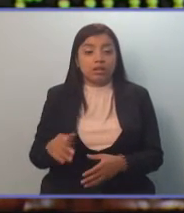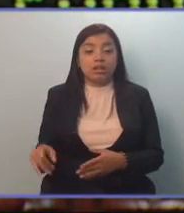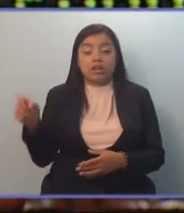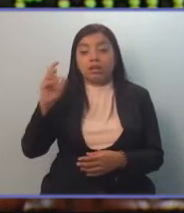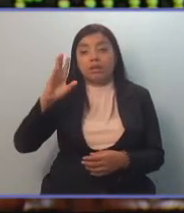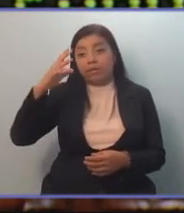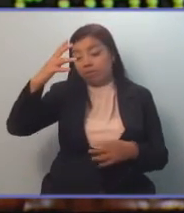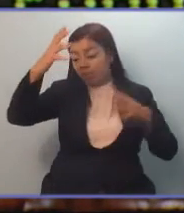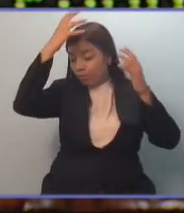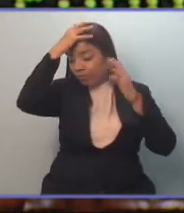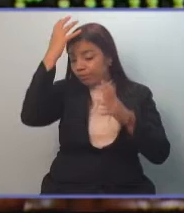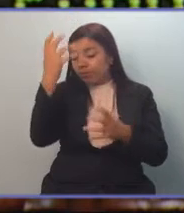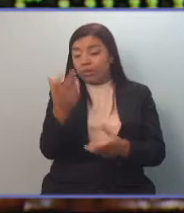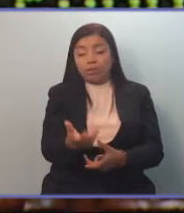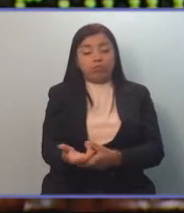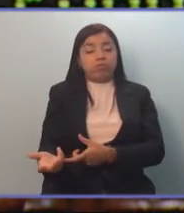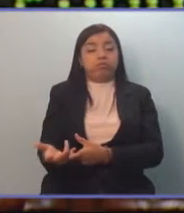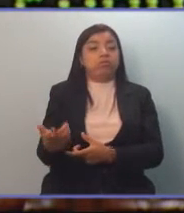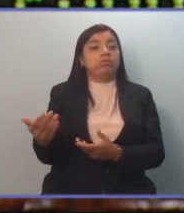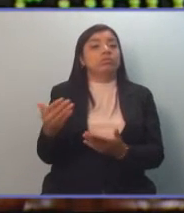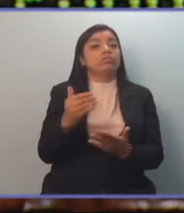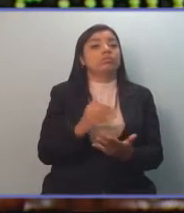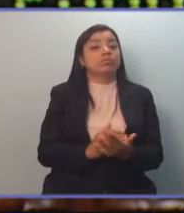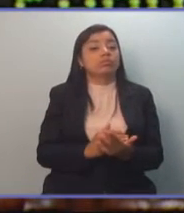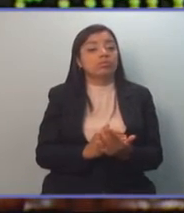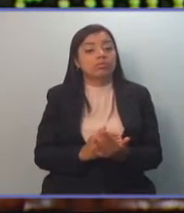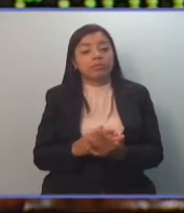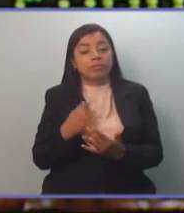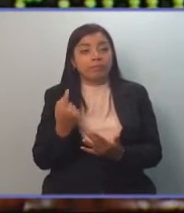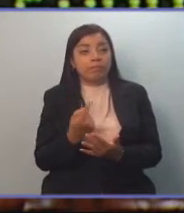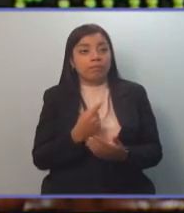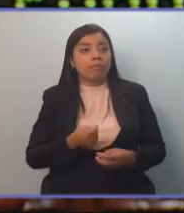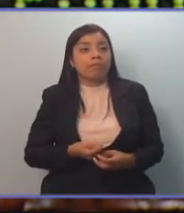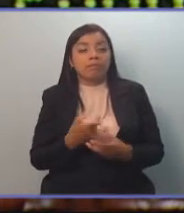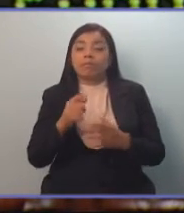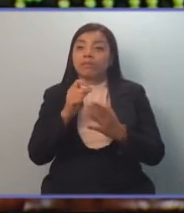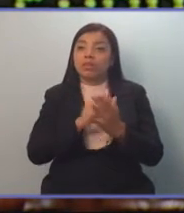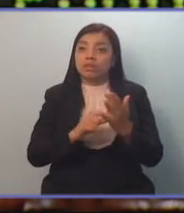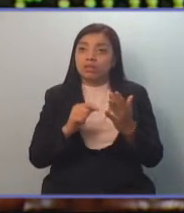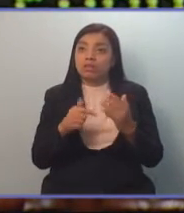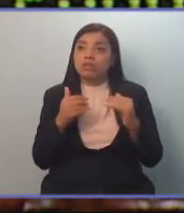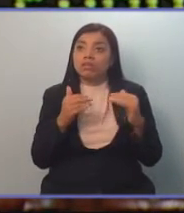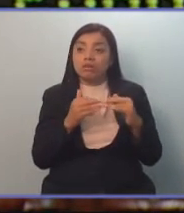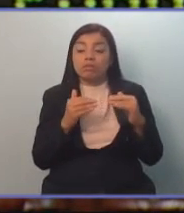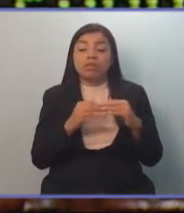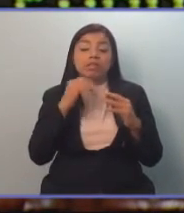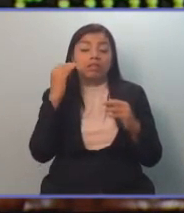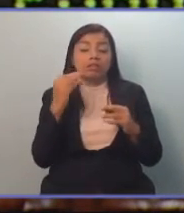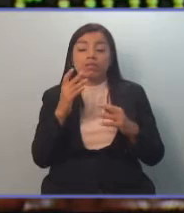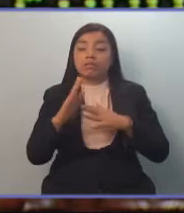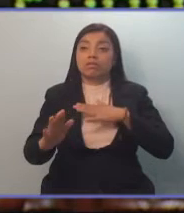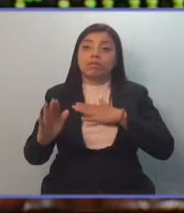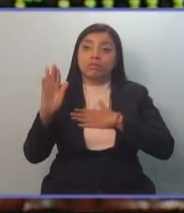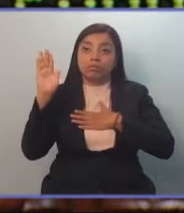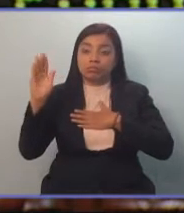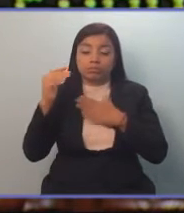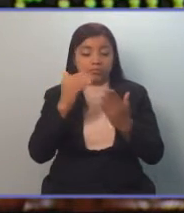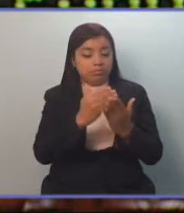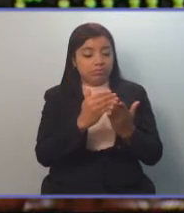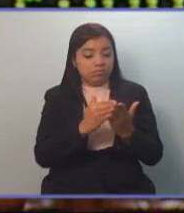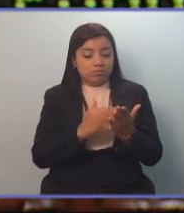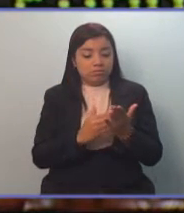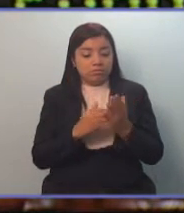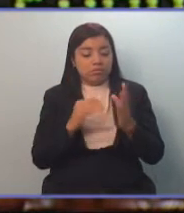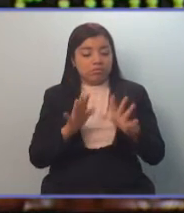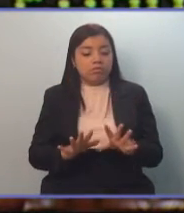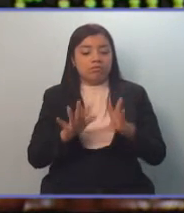Bomberos. En el caso de la persona natural, además de lo establecido en el inciso anterior, también deberá cumplir con los requisitos siguientes. A. Ser mayor